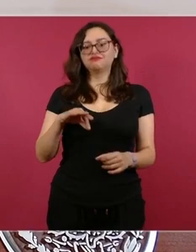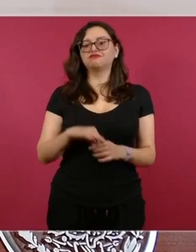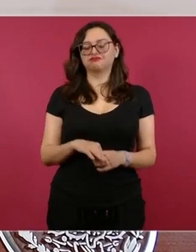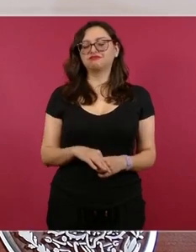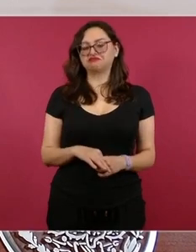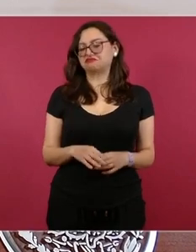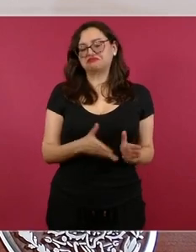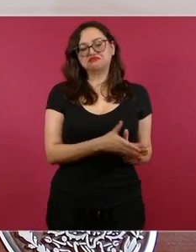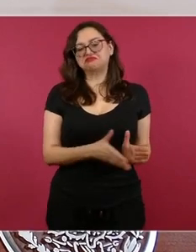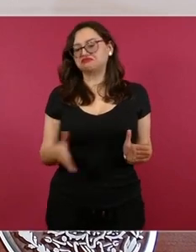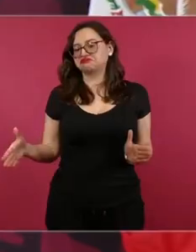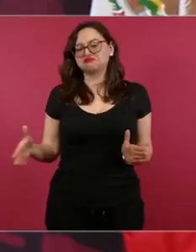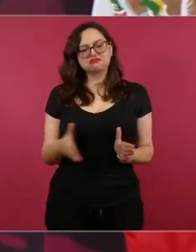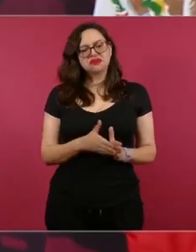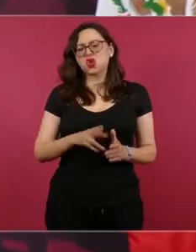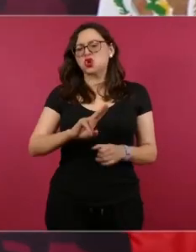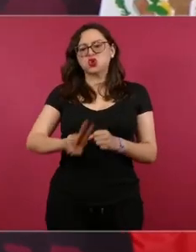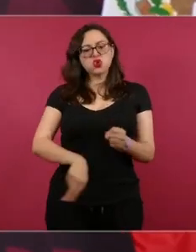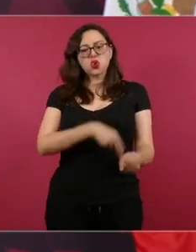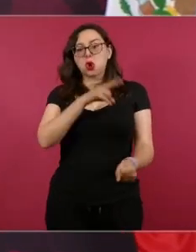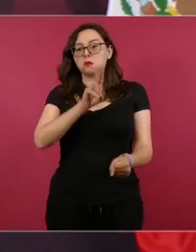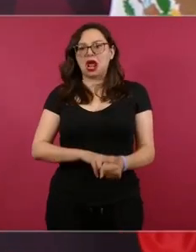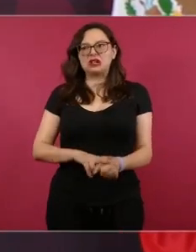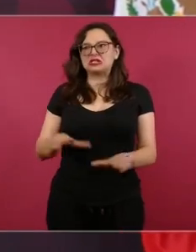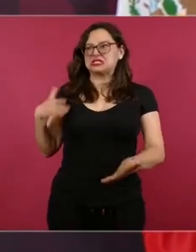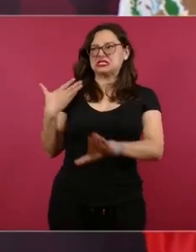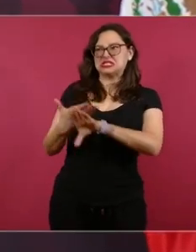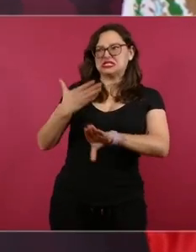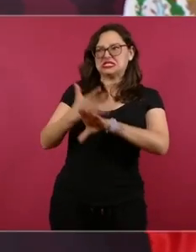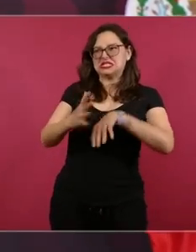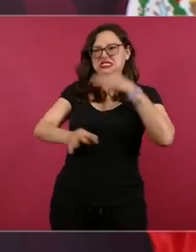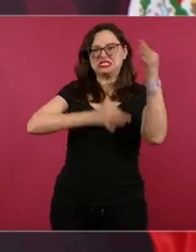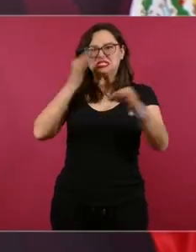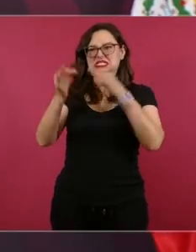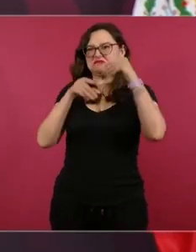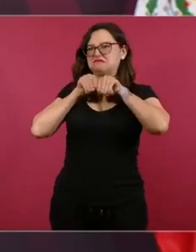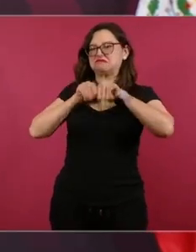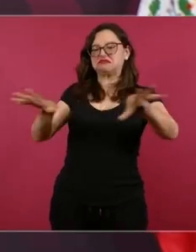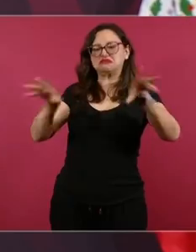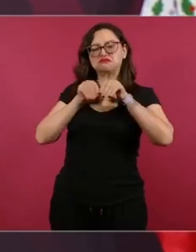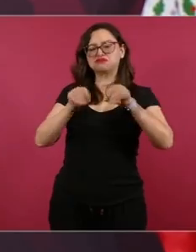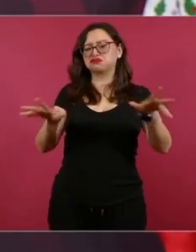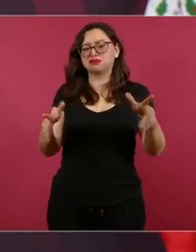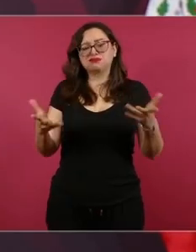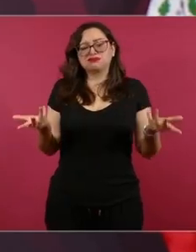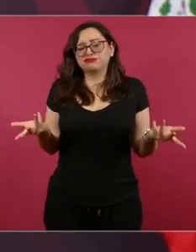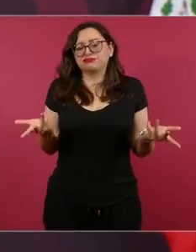es consustancial a la temporada. Entonces,